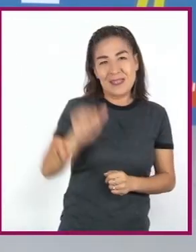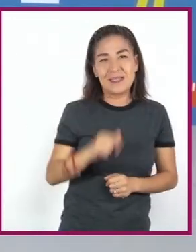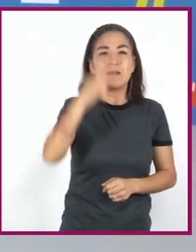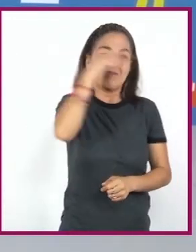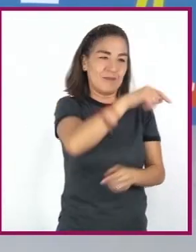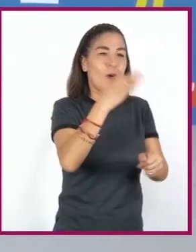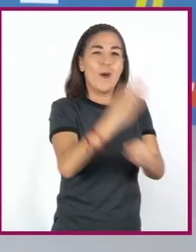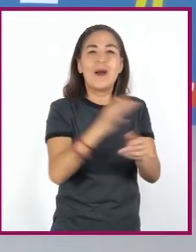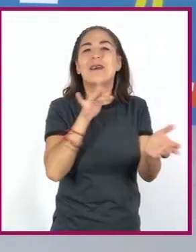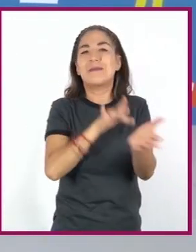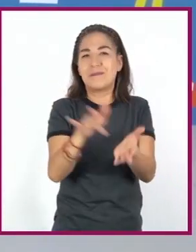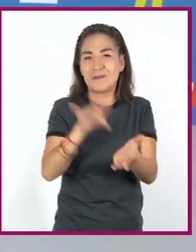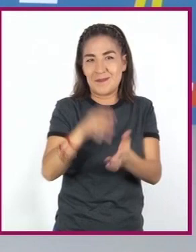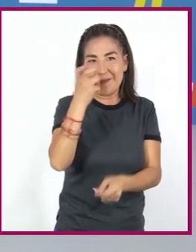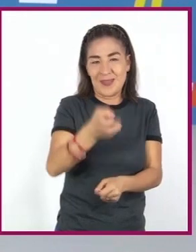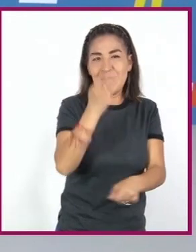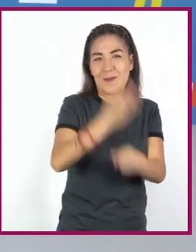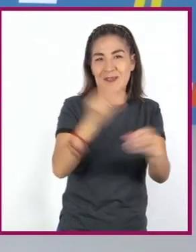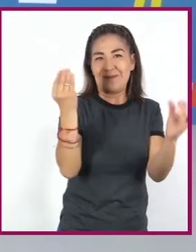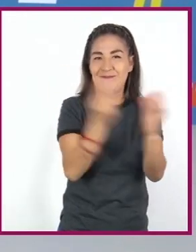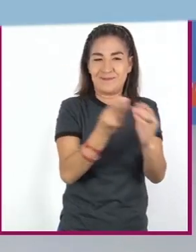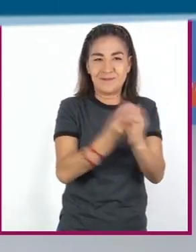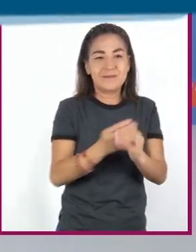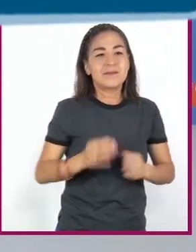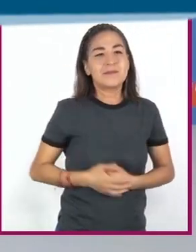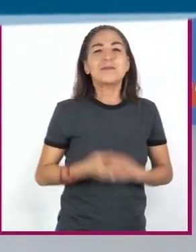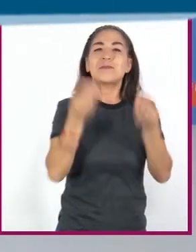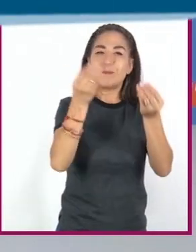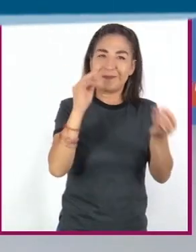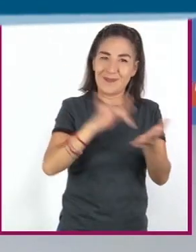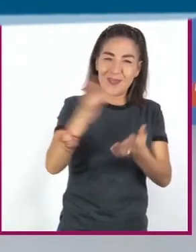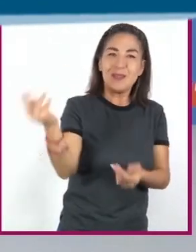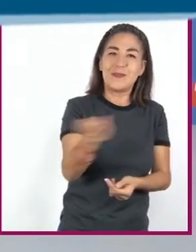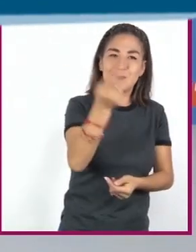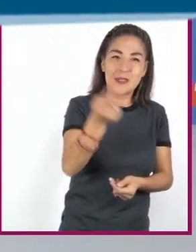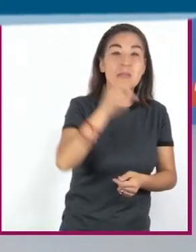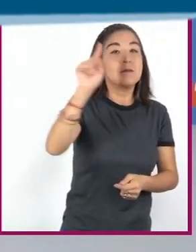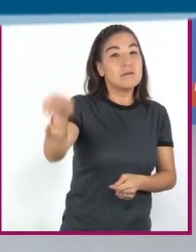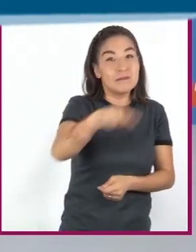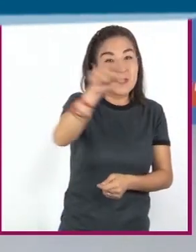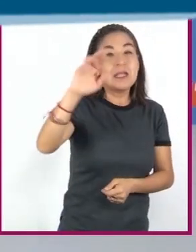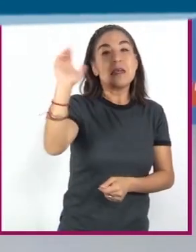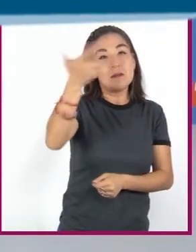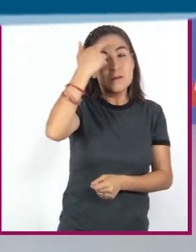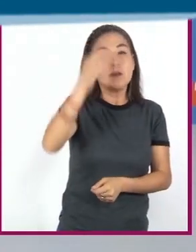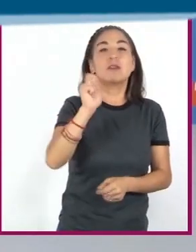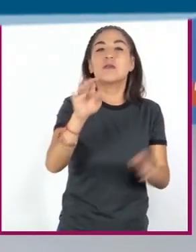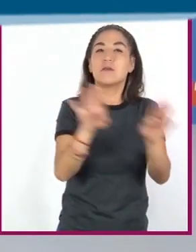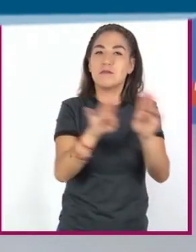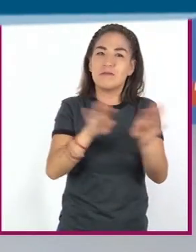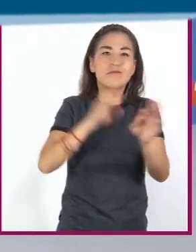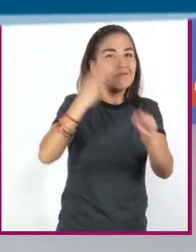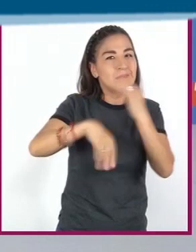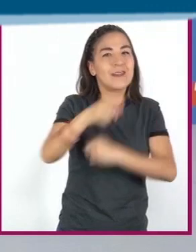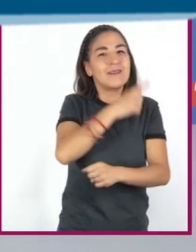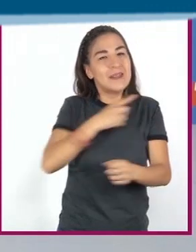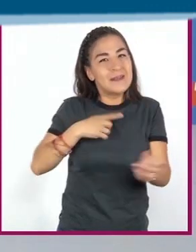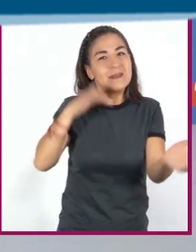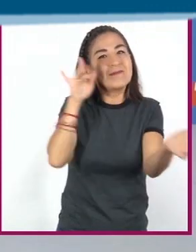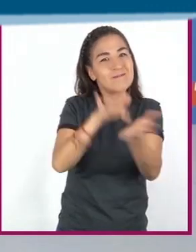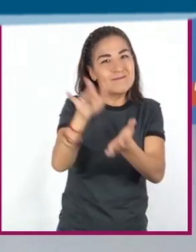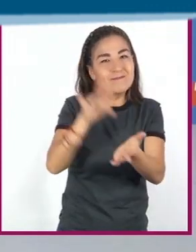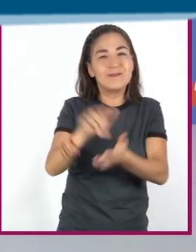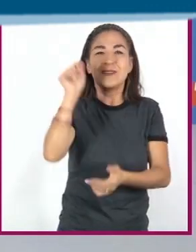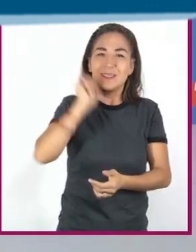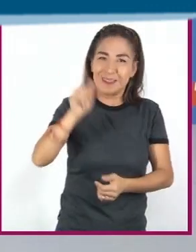su intervención en esta sesión. Muchas gracias a ustedes. Y recuerden que nadie puede ser ayudado si no quiere ser